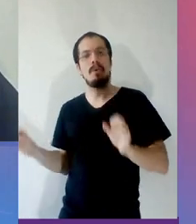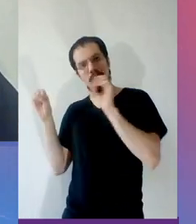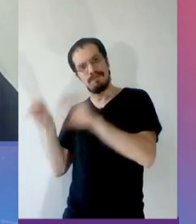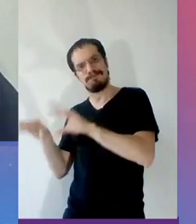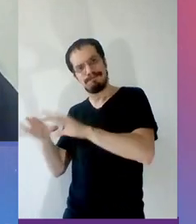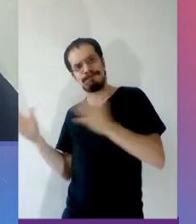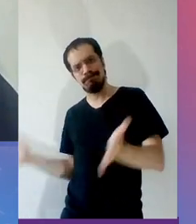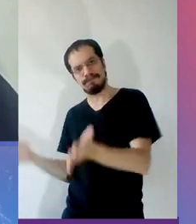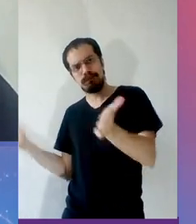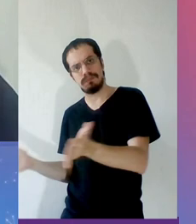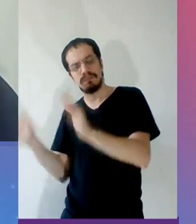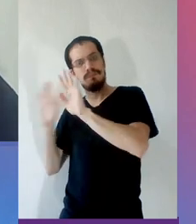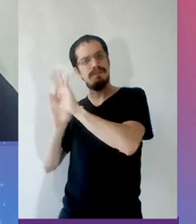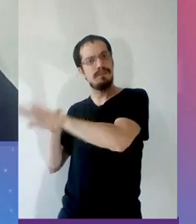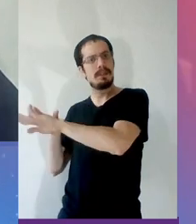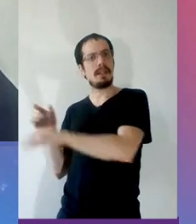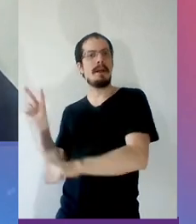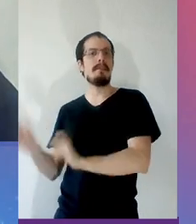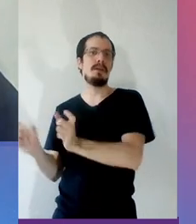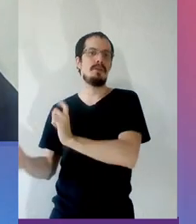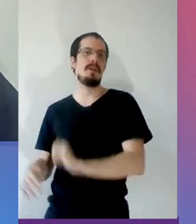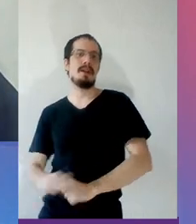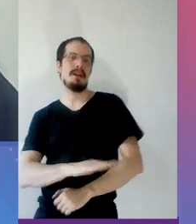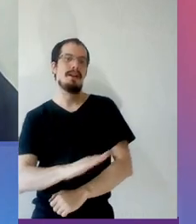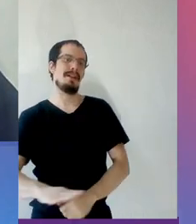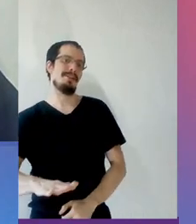poder, de alguna forma,